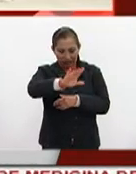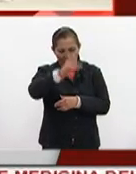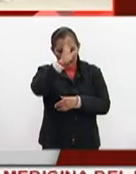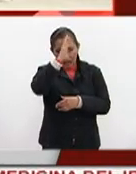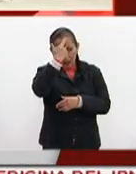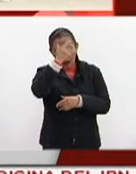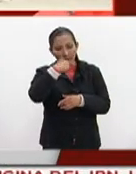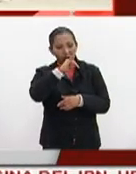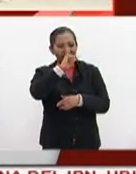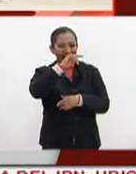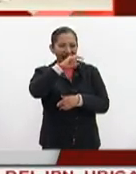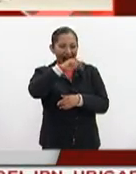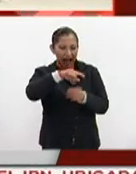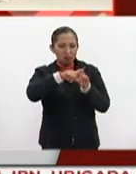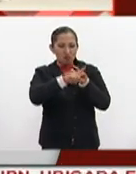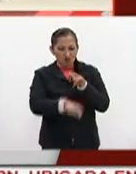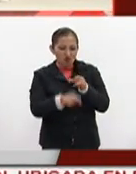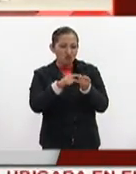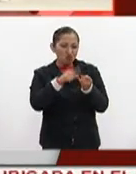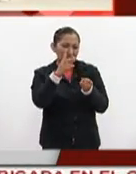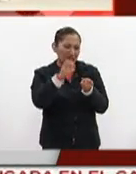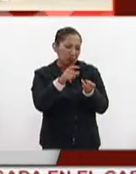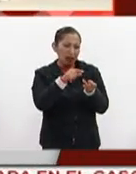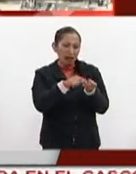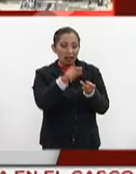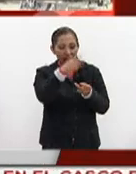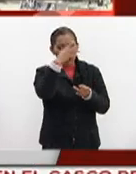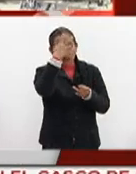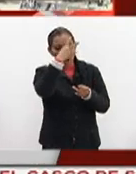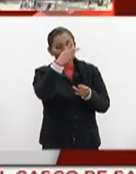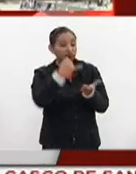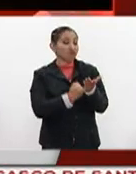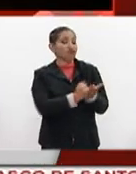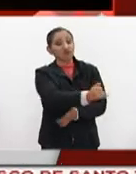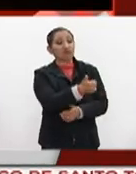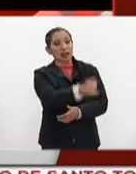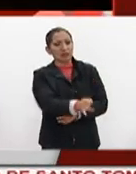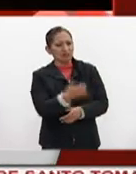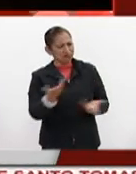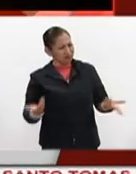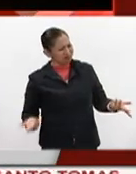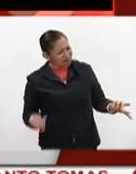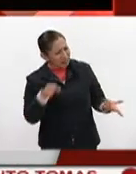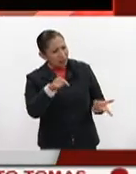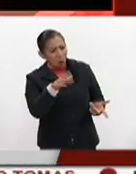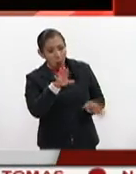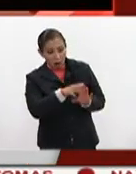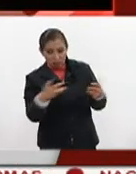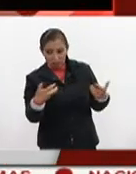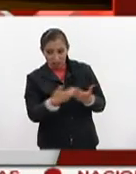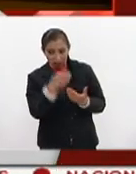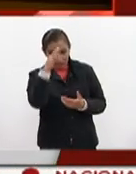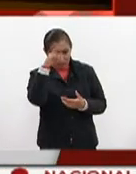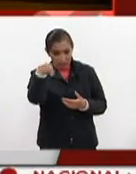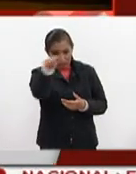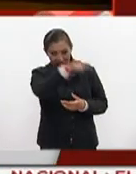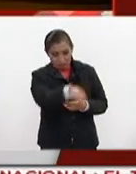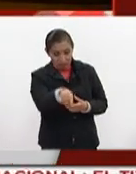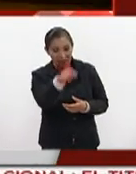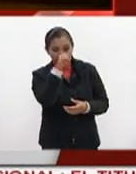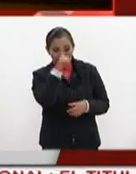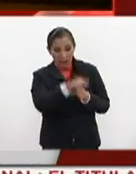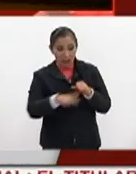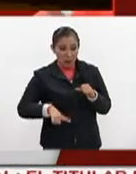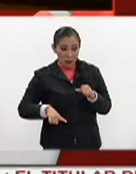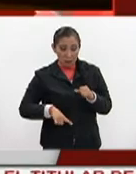acuerdo nuclear iraní y este tipo de cuestiones, que Trump ha tomado decisiones que no van del todo con el pensamiento del actual